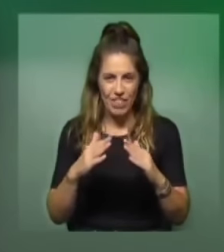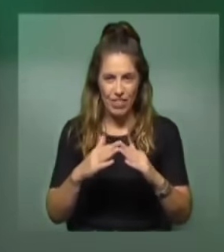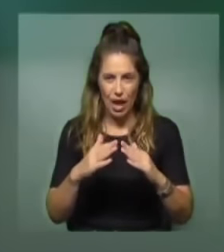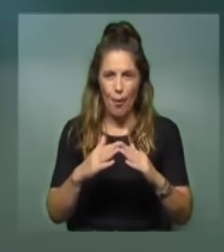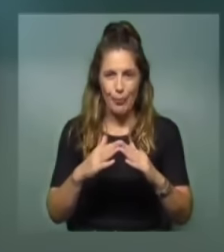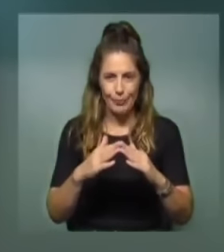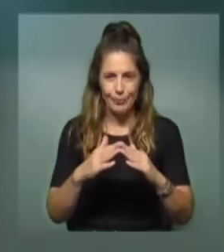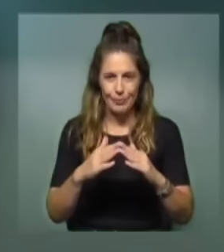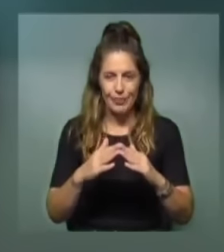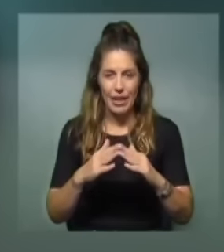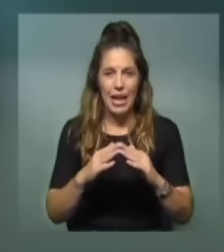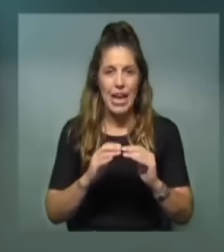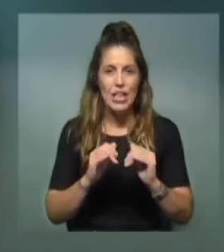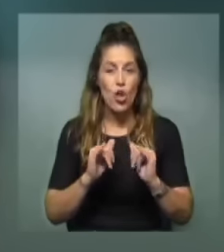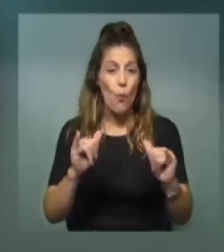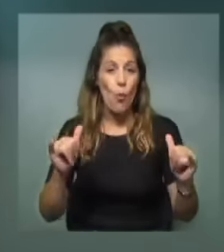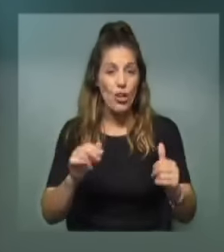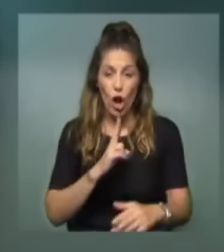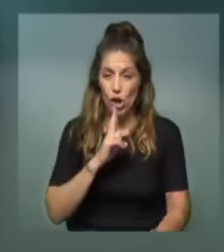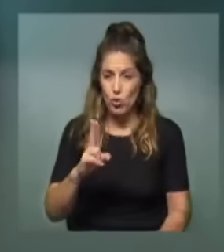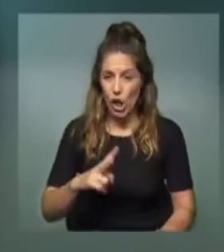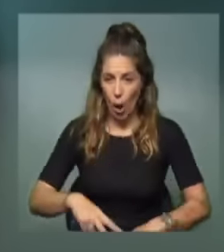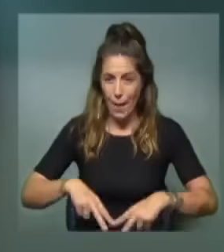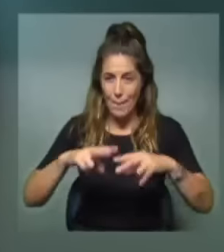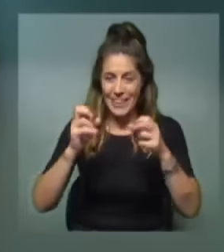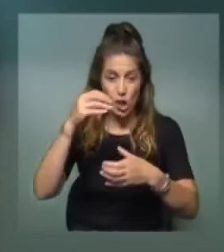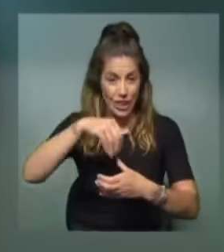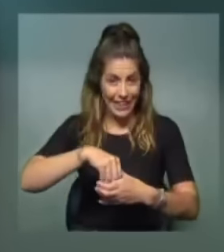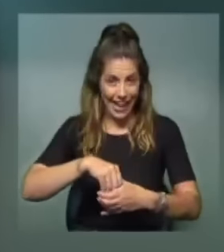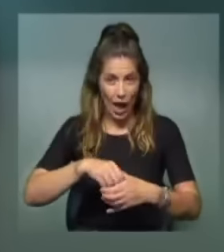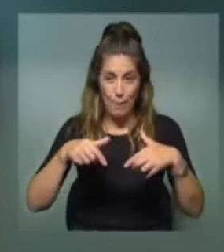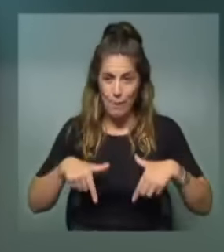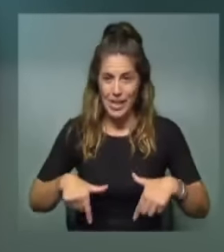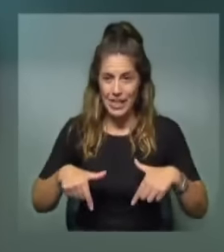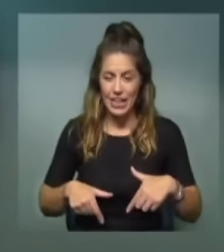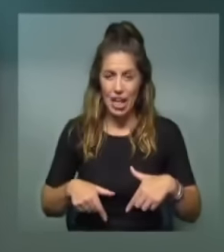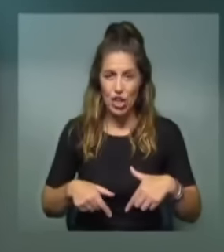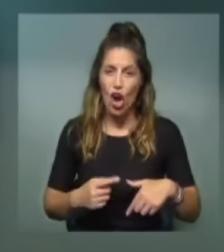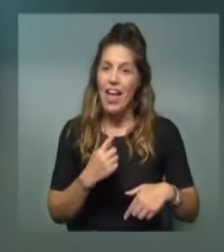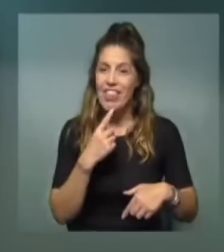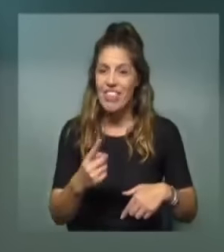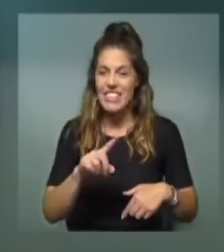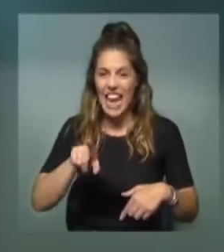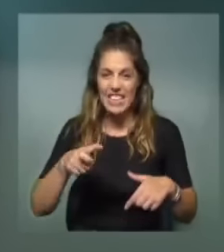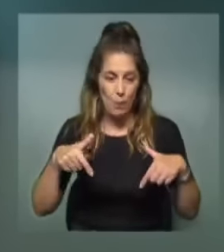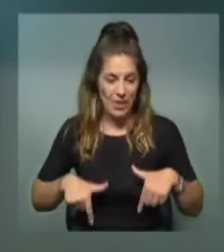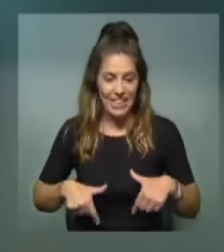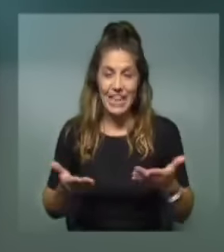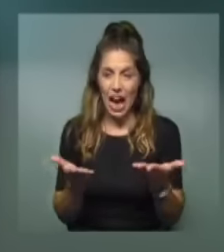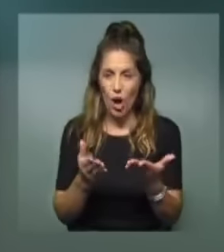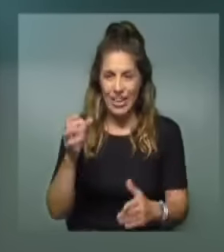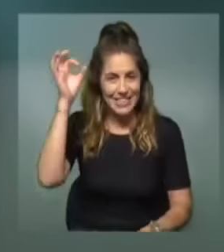territorial hizo público el resultado de una investigación interna que establece que la exministra y ahora senadora